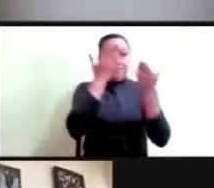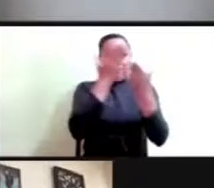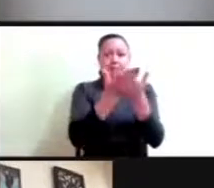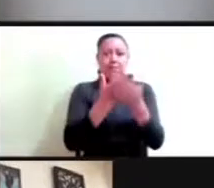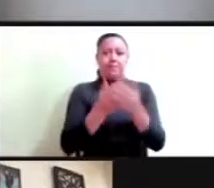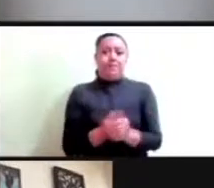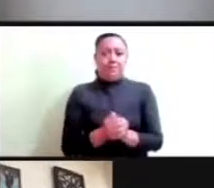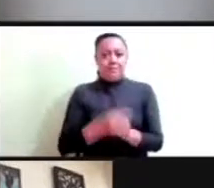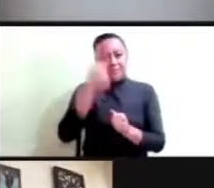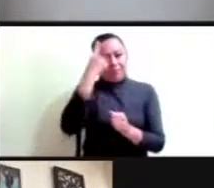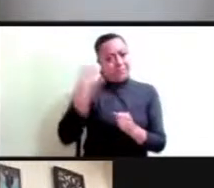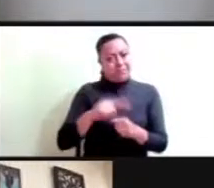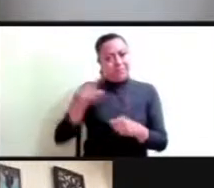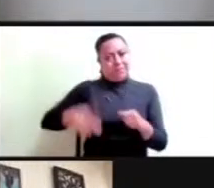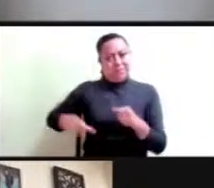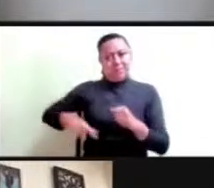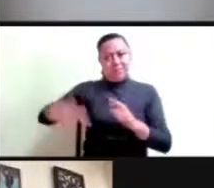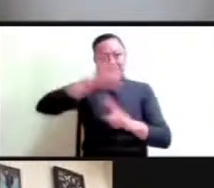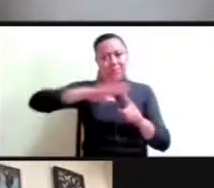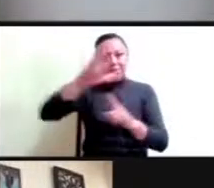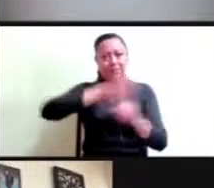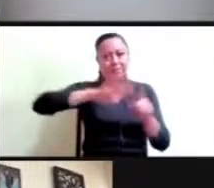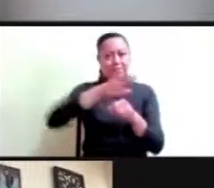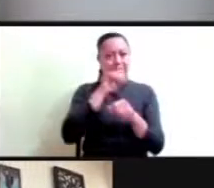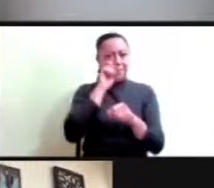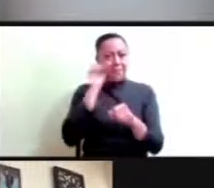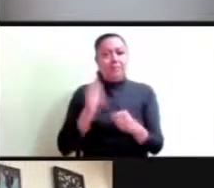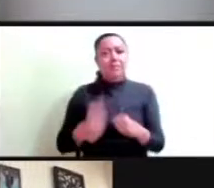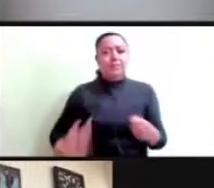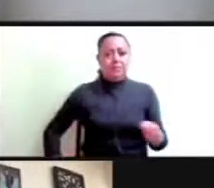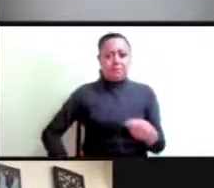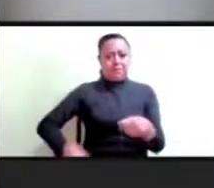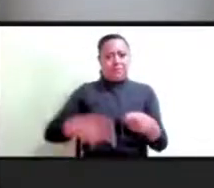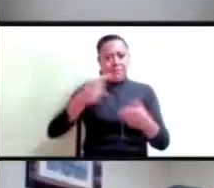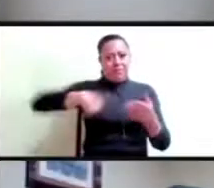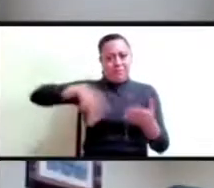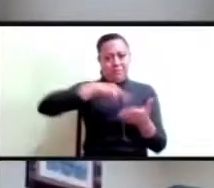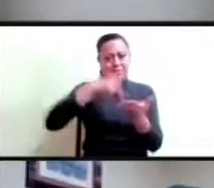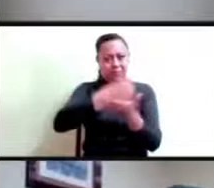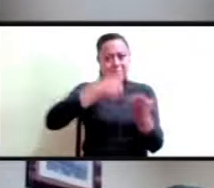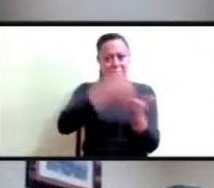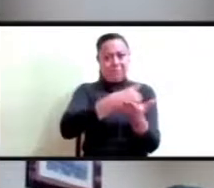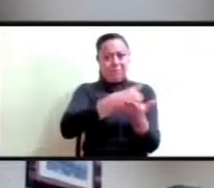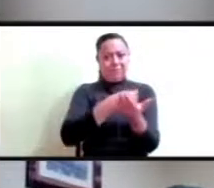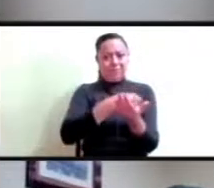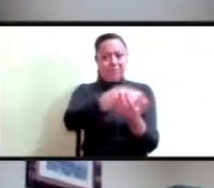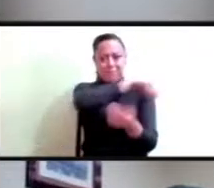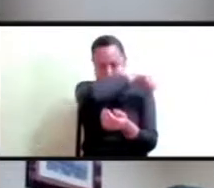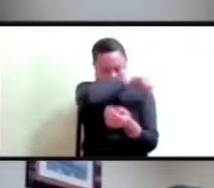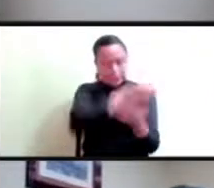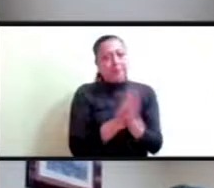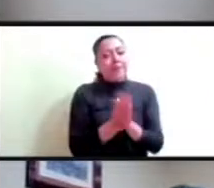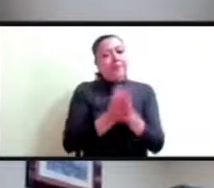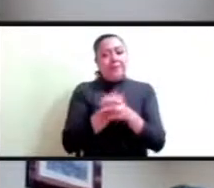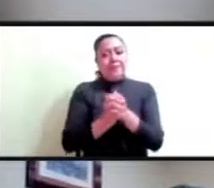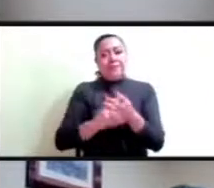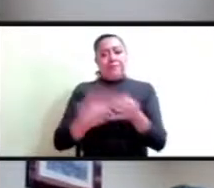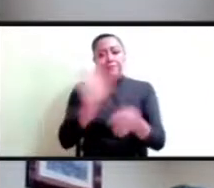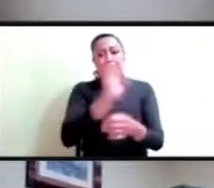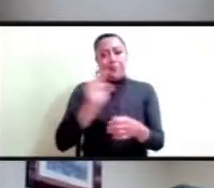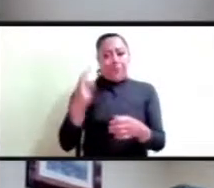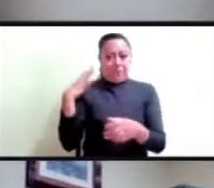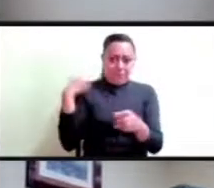que los gobiernos locales, en este caso nuestra Ciudad de México, procure la cultura y la identidad